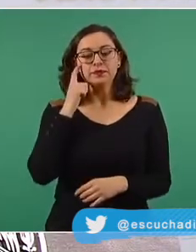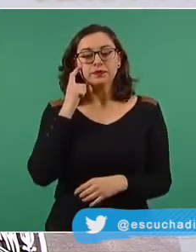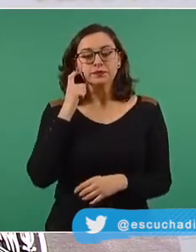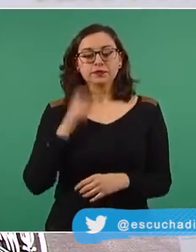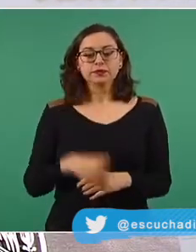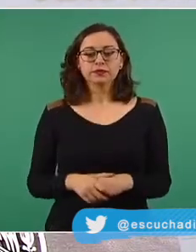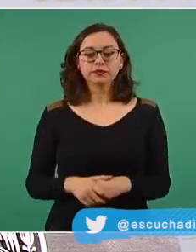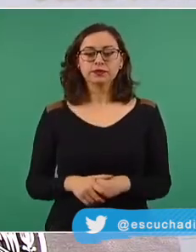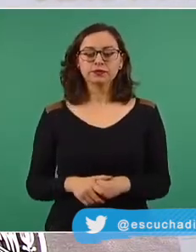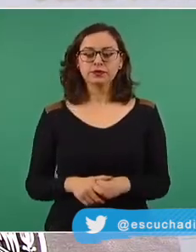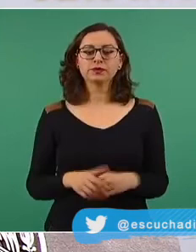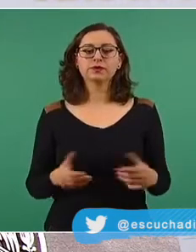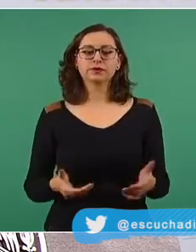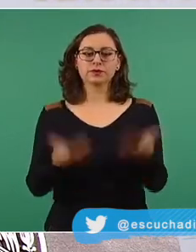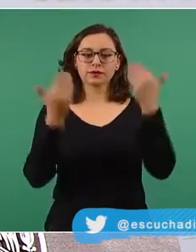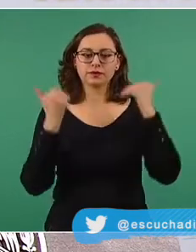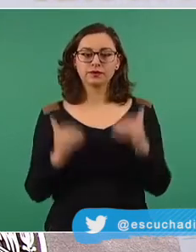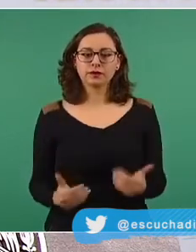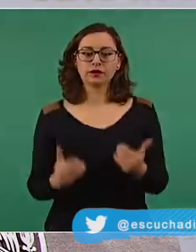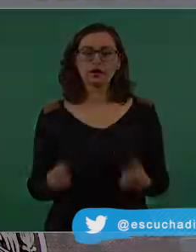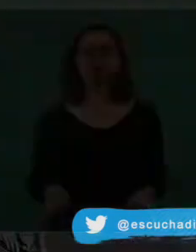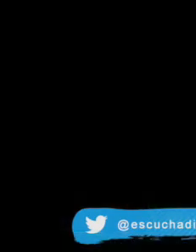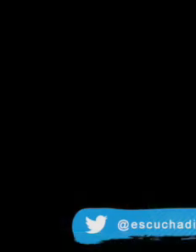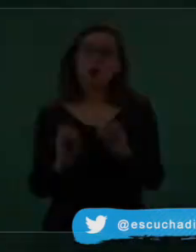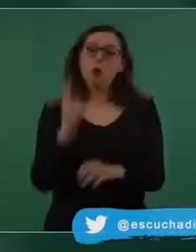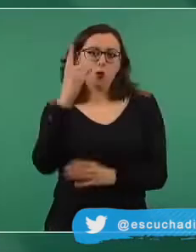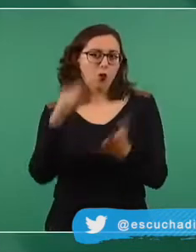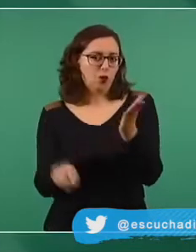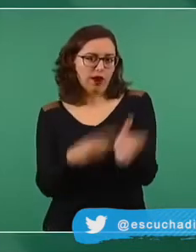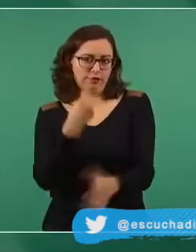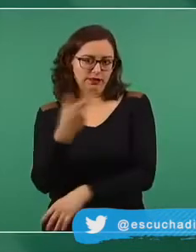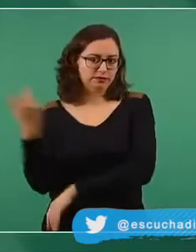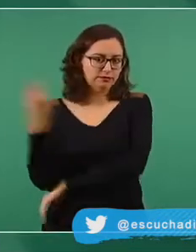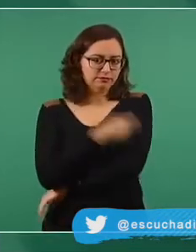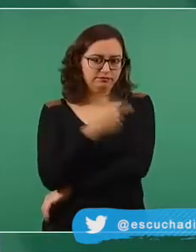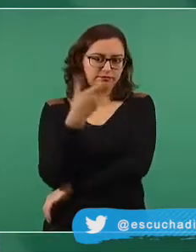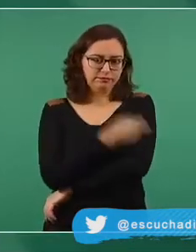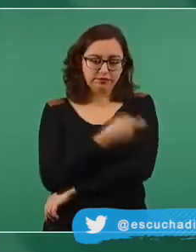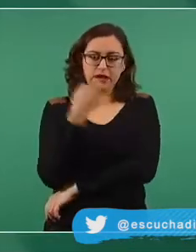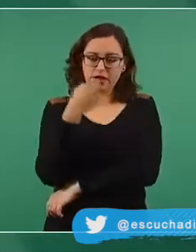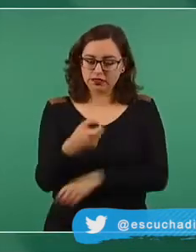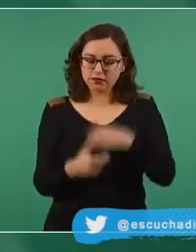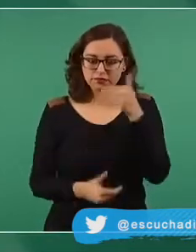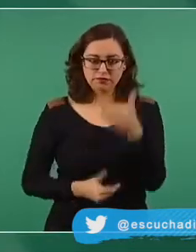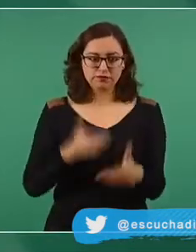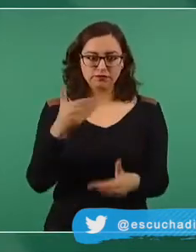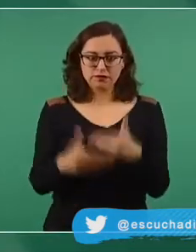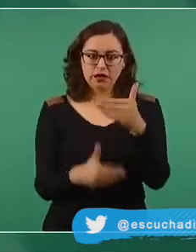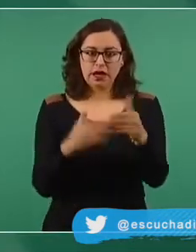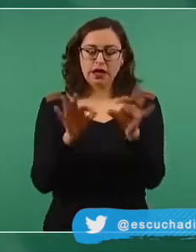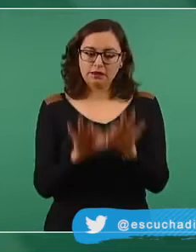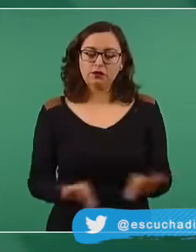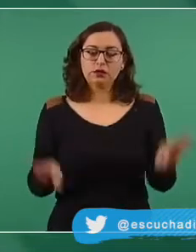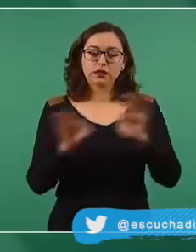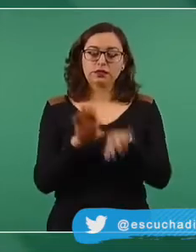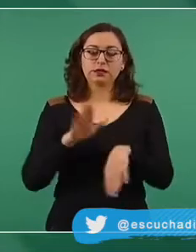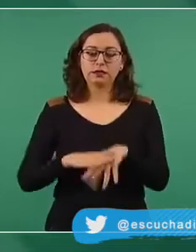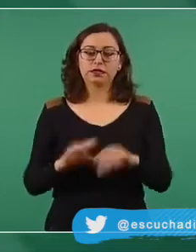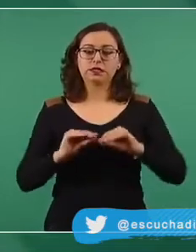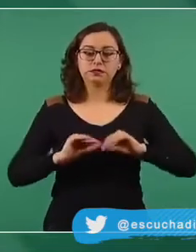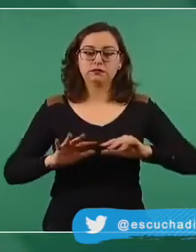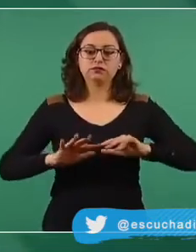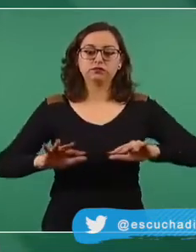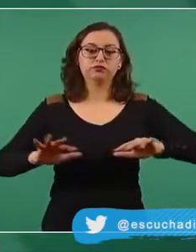118.849.796 dosis. La Secretaría de Salud informa que el 80% de personas mayores de 18 años cuentan con al menos